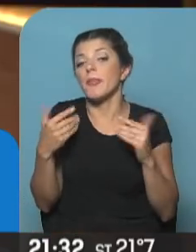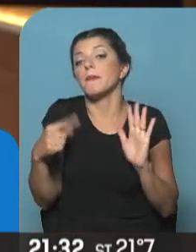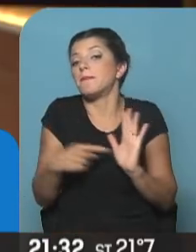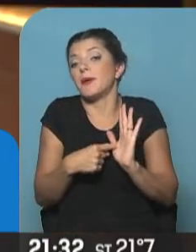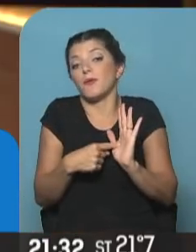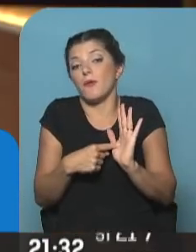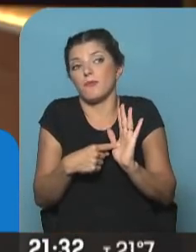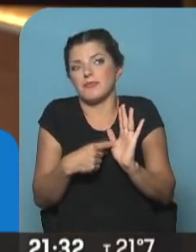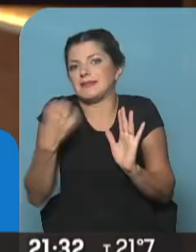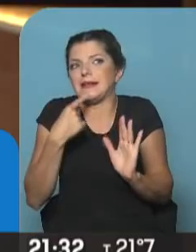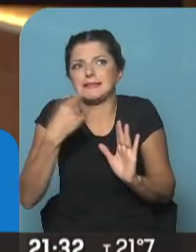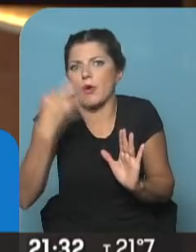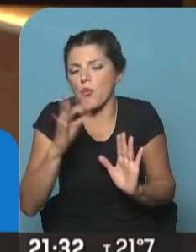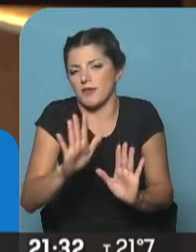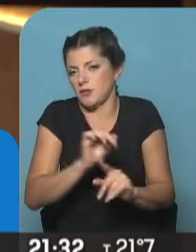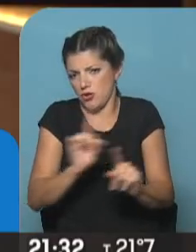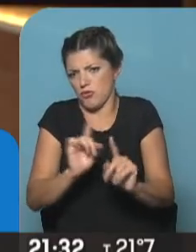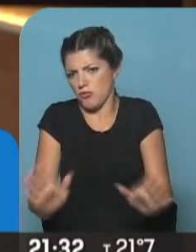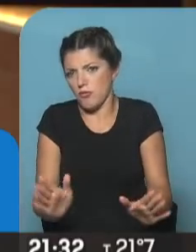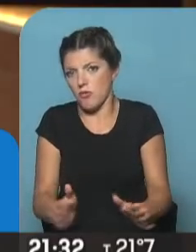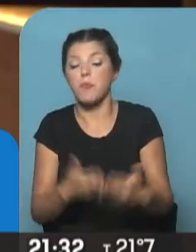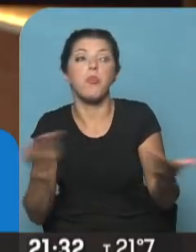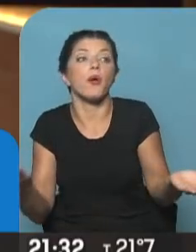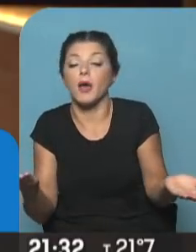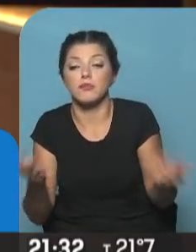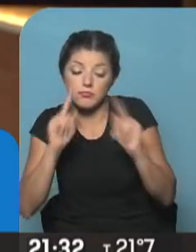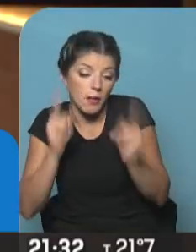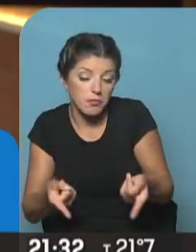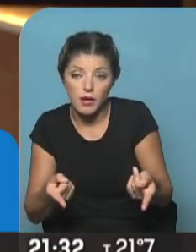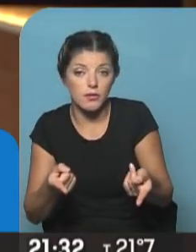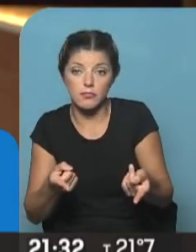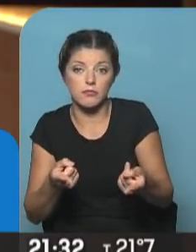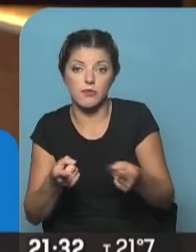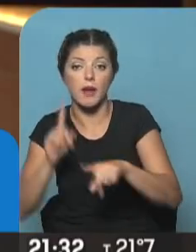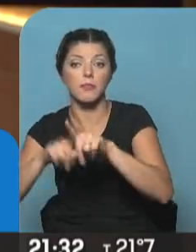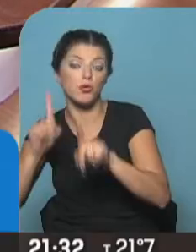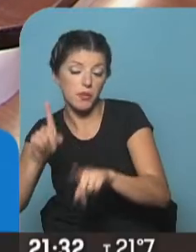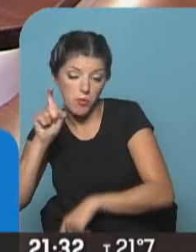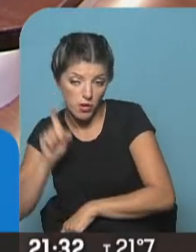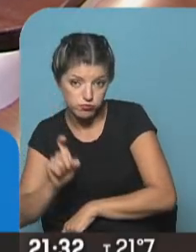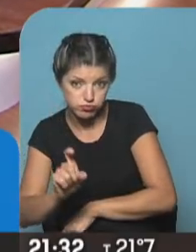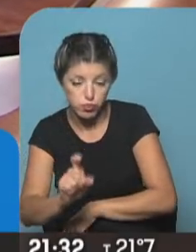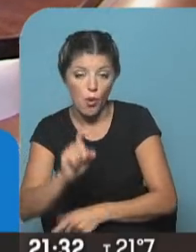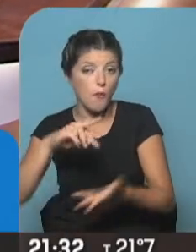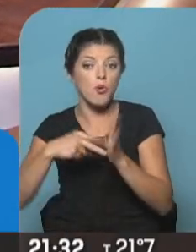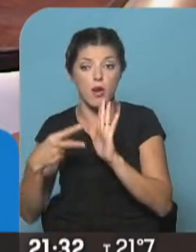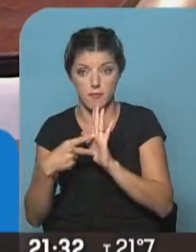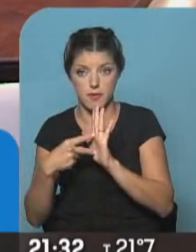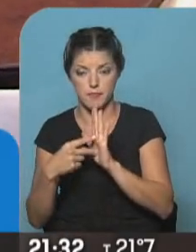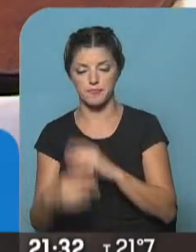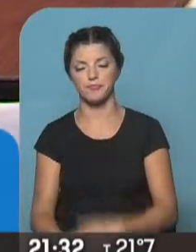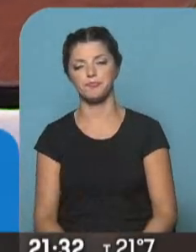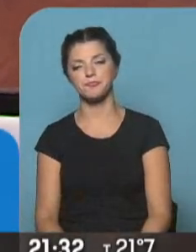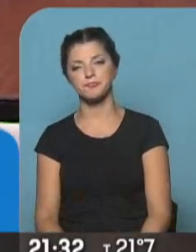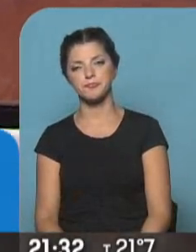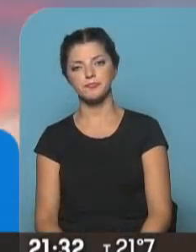puede afirmar. Seguro. También puede suceder que haya habido un incidente en el momento que estaba navegando. Doctor, usted tiene una larga trayectoria